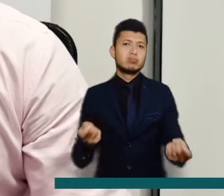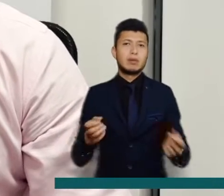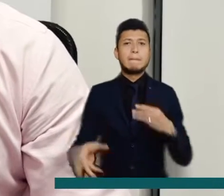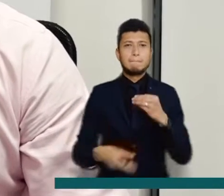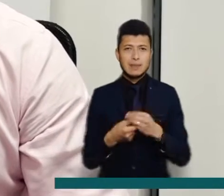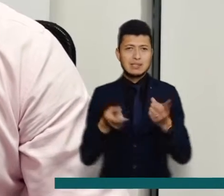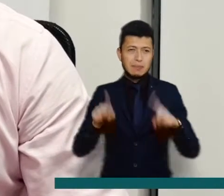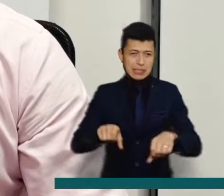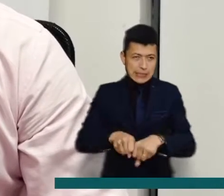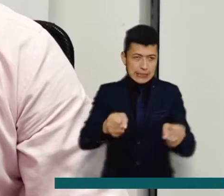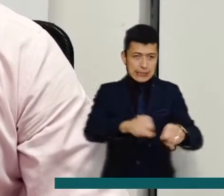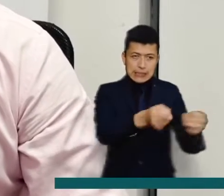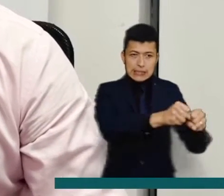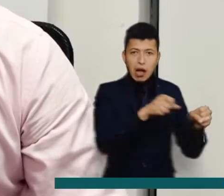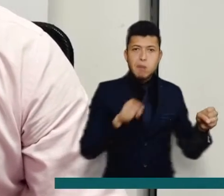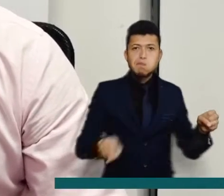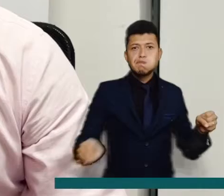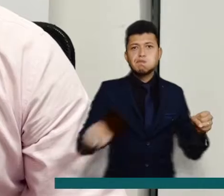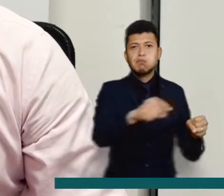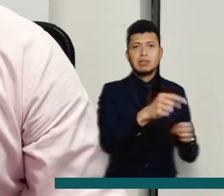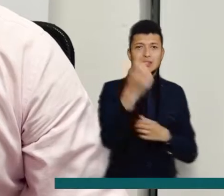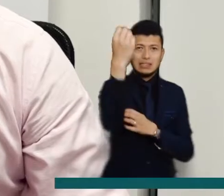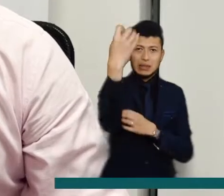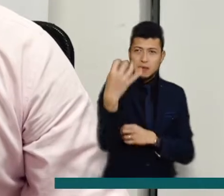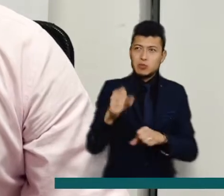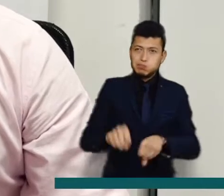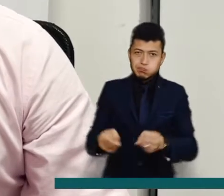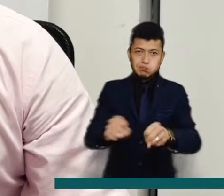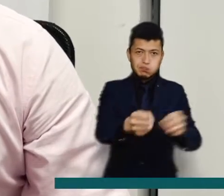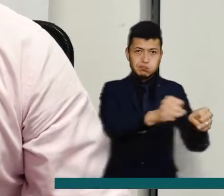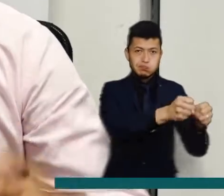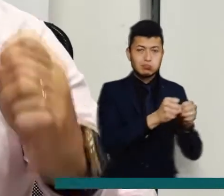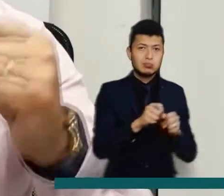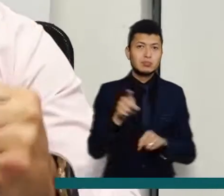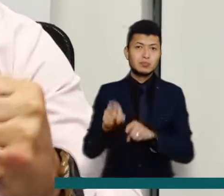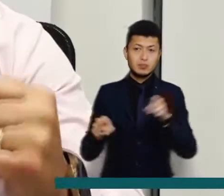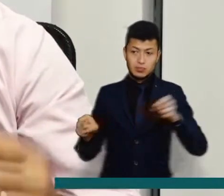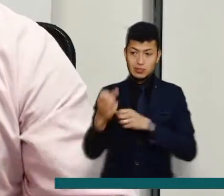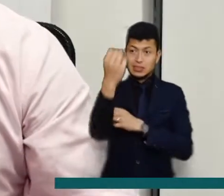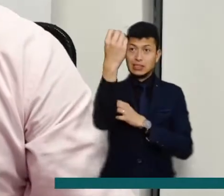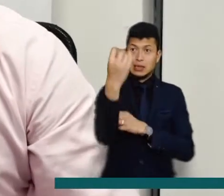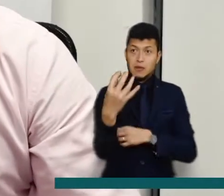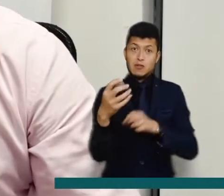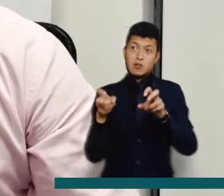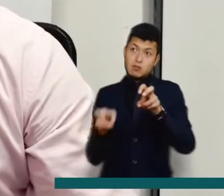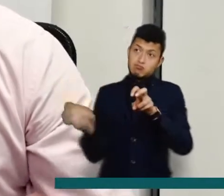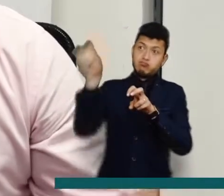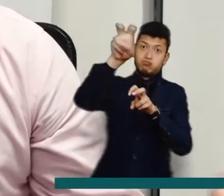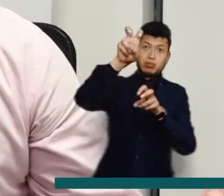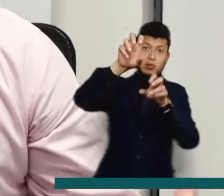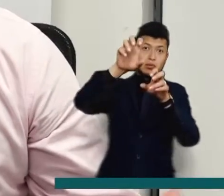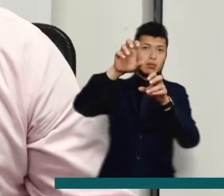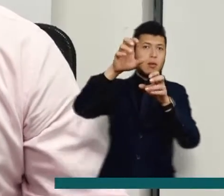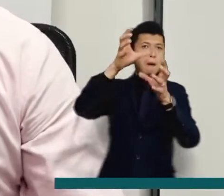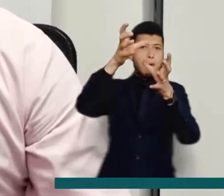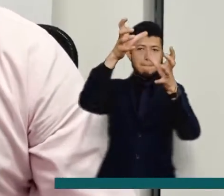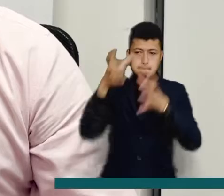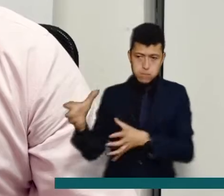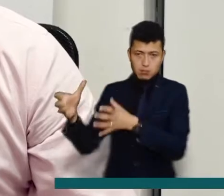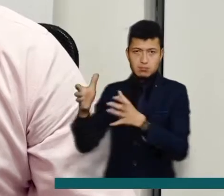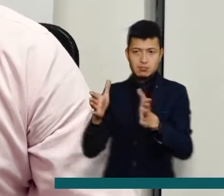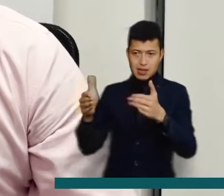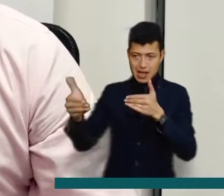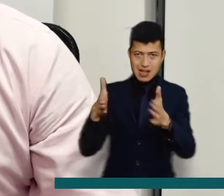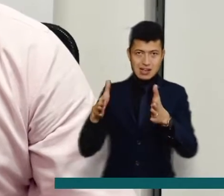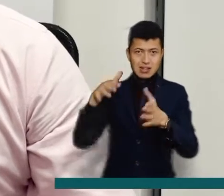encontramos vandalismo donde están dañando los semáforos e incluso se están colgando de ellos para tumbarlo con el fin de llevarse toda la caja